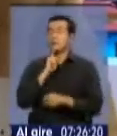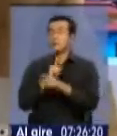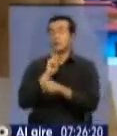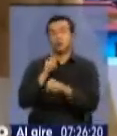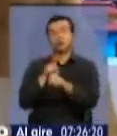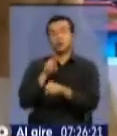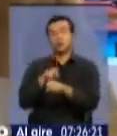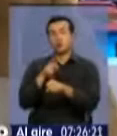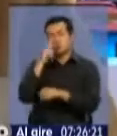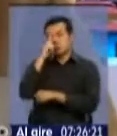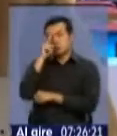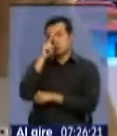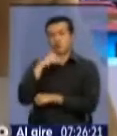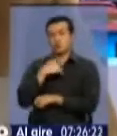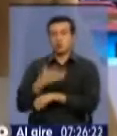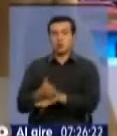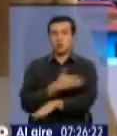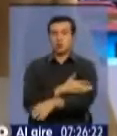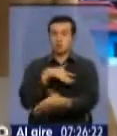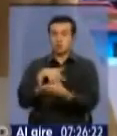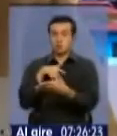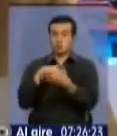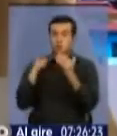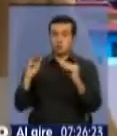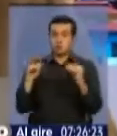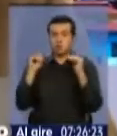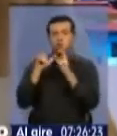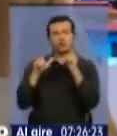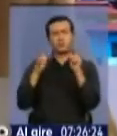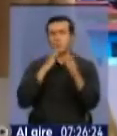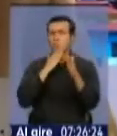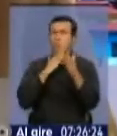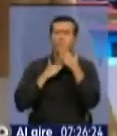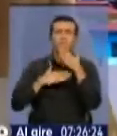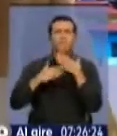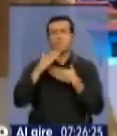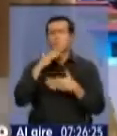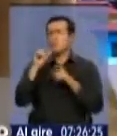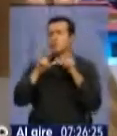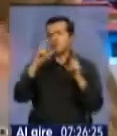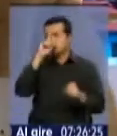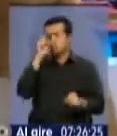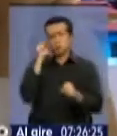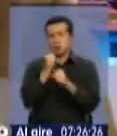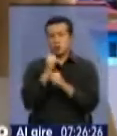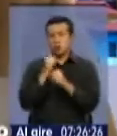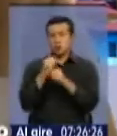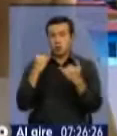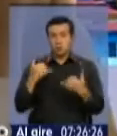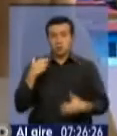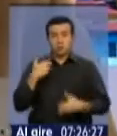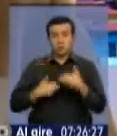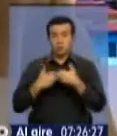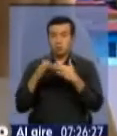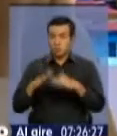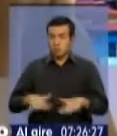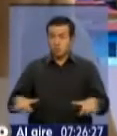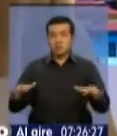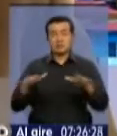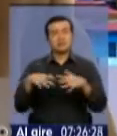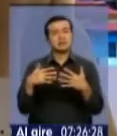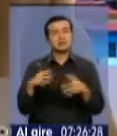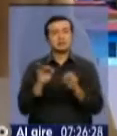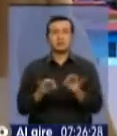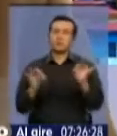México, donde yo pude hacer los estudios de posgrado. Gente muy buena, gente trabajadora, y con estos problemas creo que es importante dar